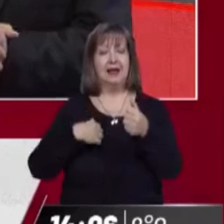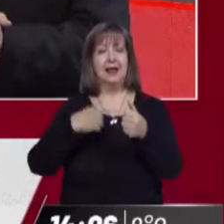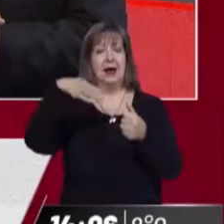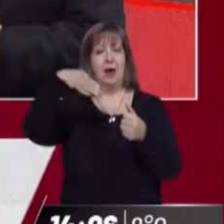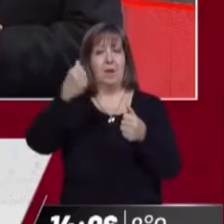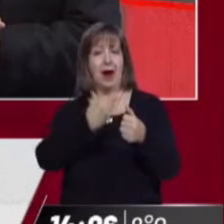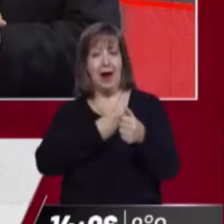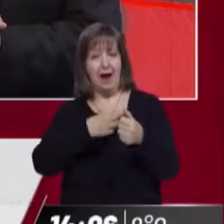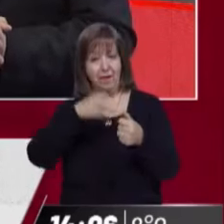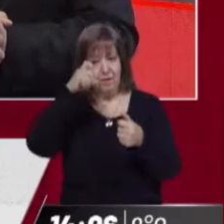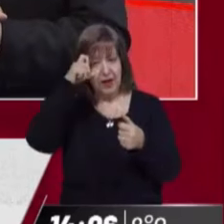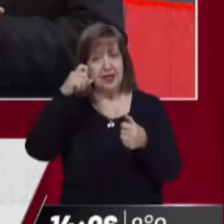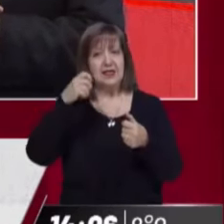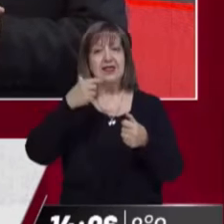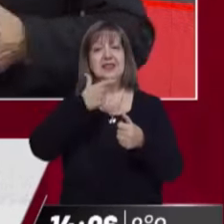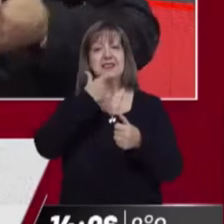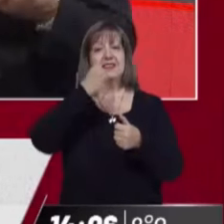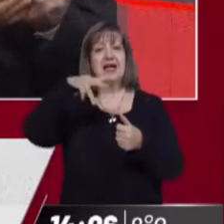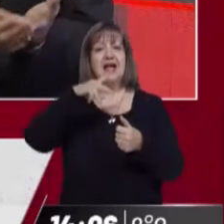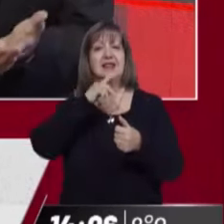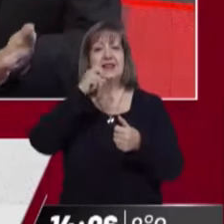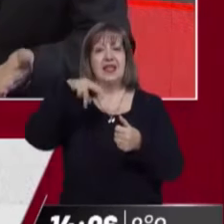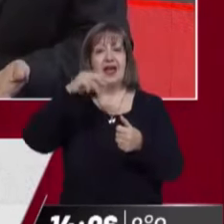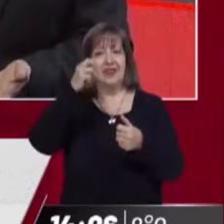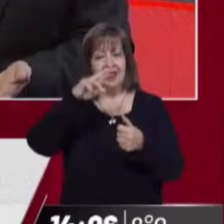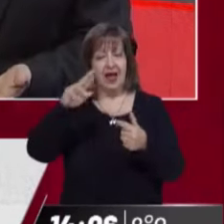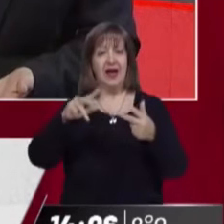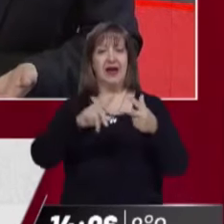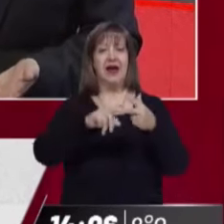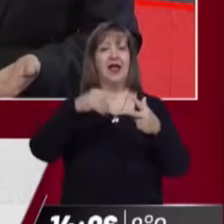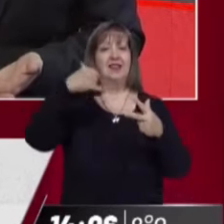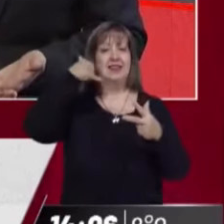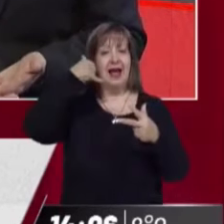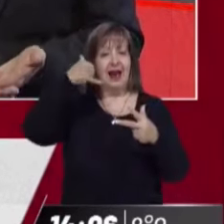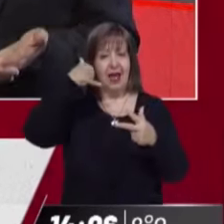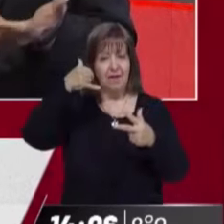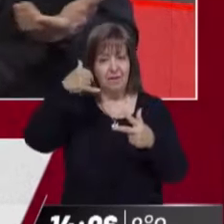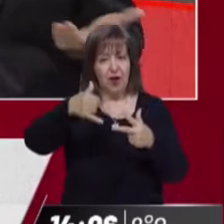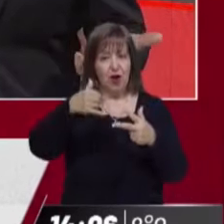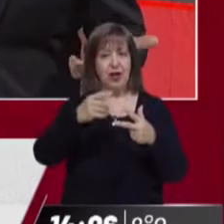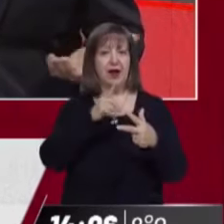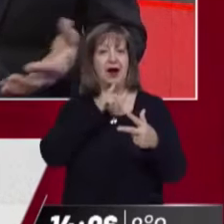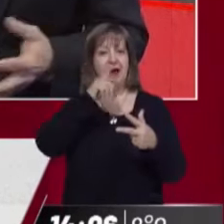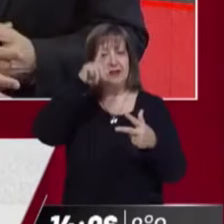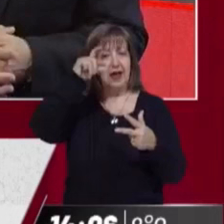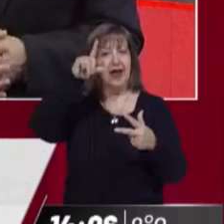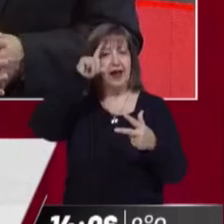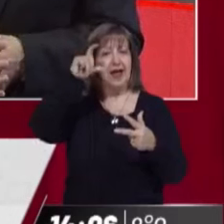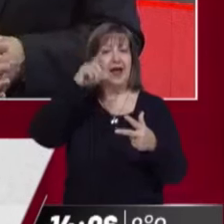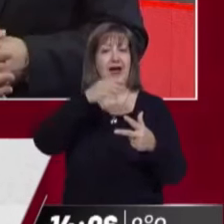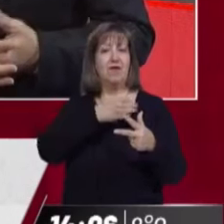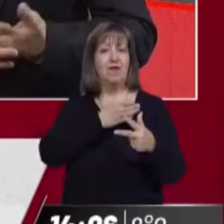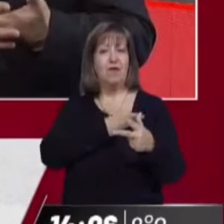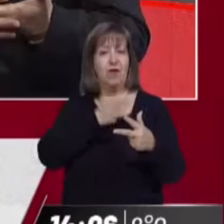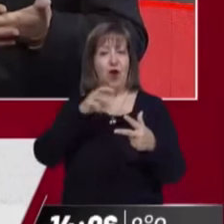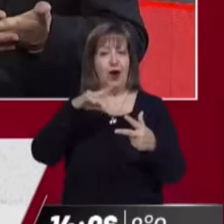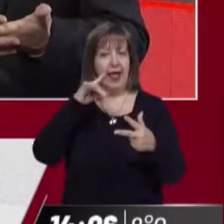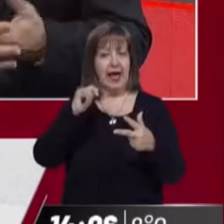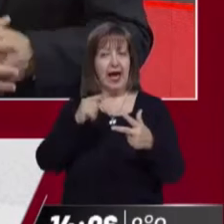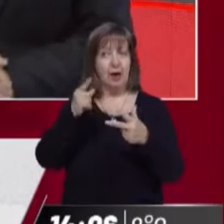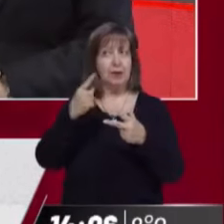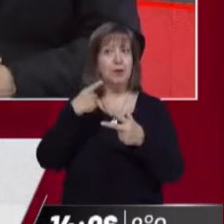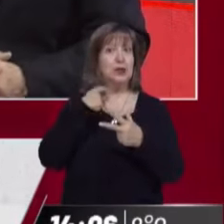Santander, Telefónica. Y quizás sirva este viaje también para mostrar un modelo que es